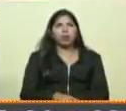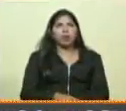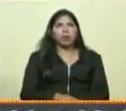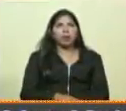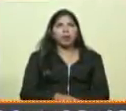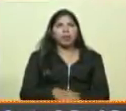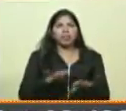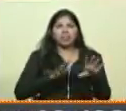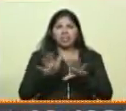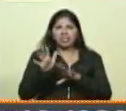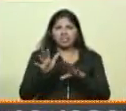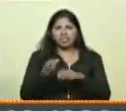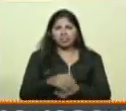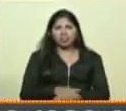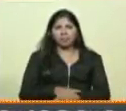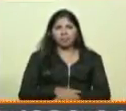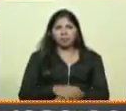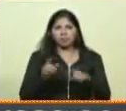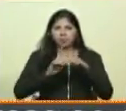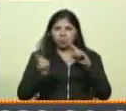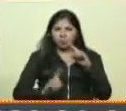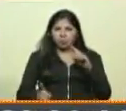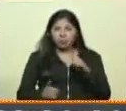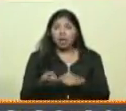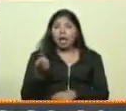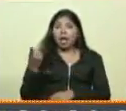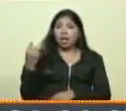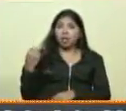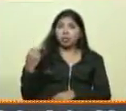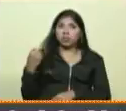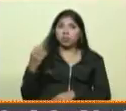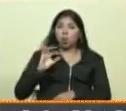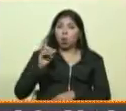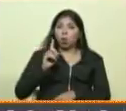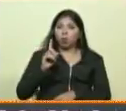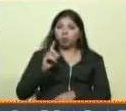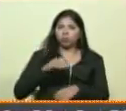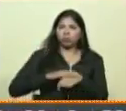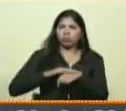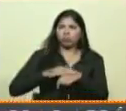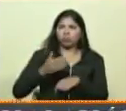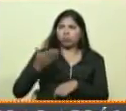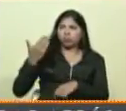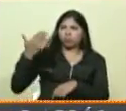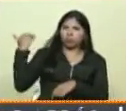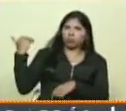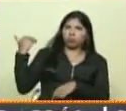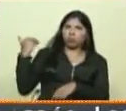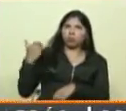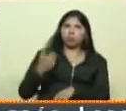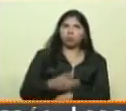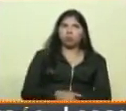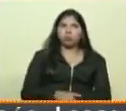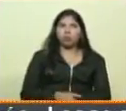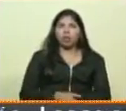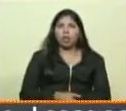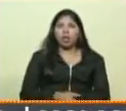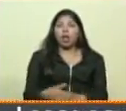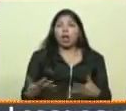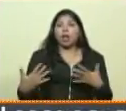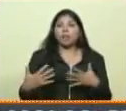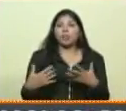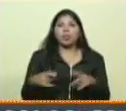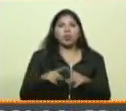más, y fue entregado ayer, no, antes de ayer, por vía de despacho, de forma urgente, una